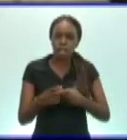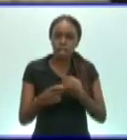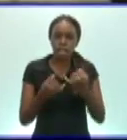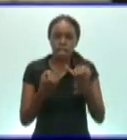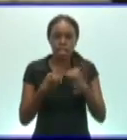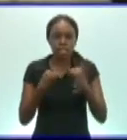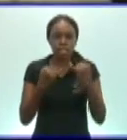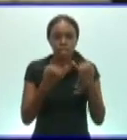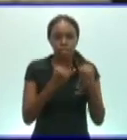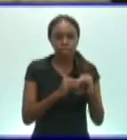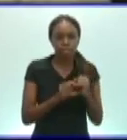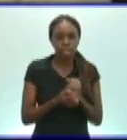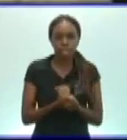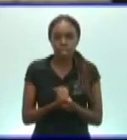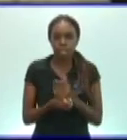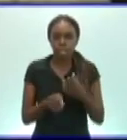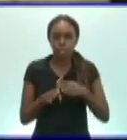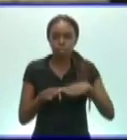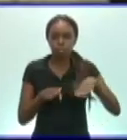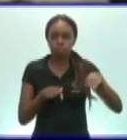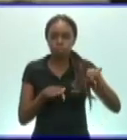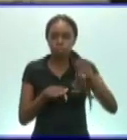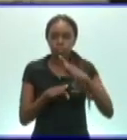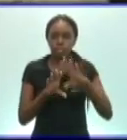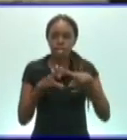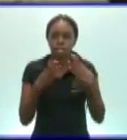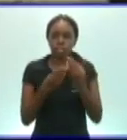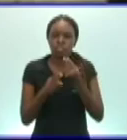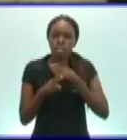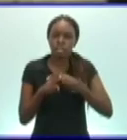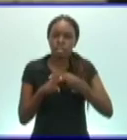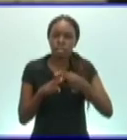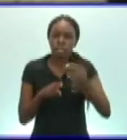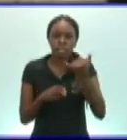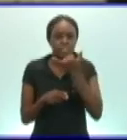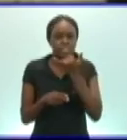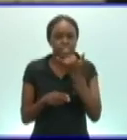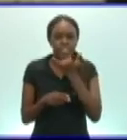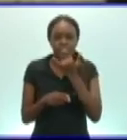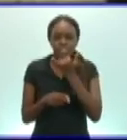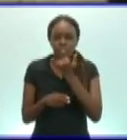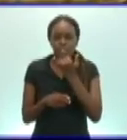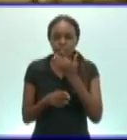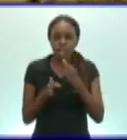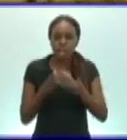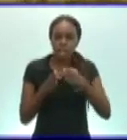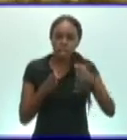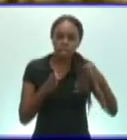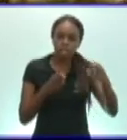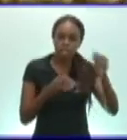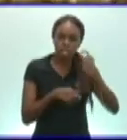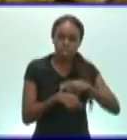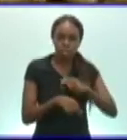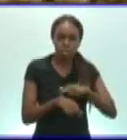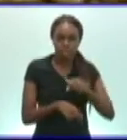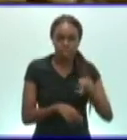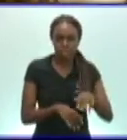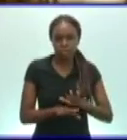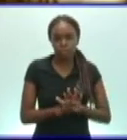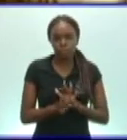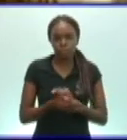independentistas, sobreponiéndose a toda una historia de fracasos que habían hasta ese momento.